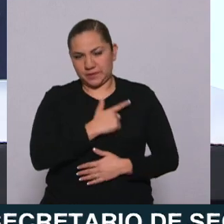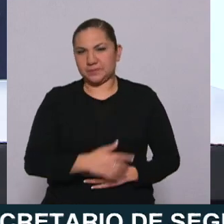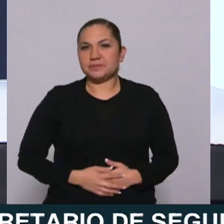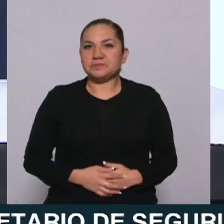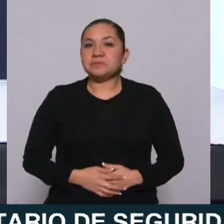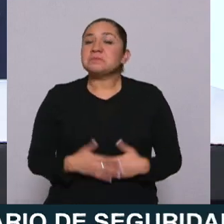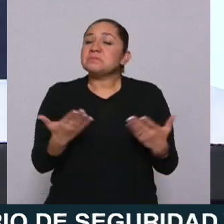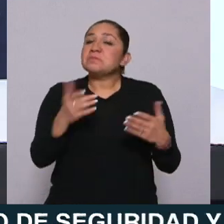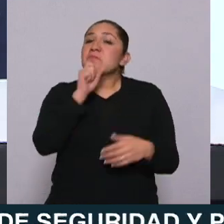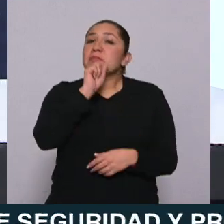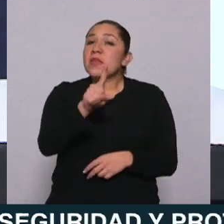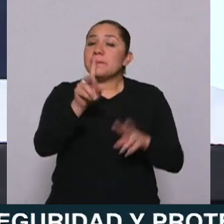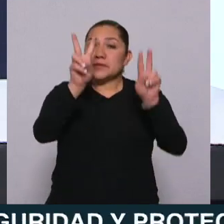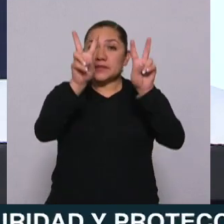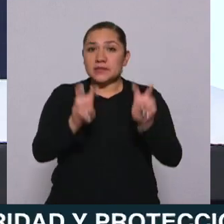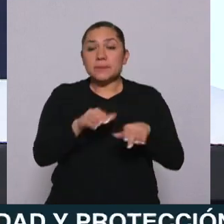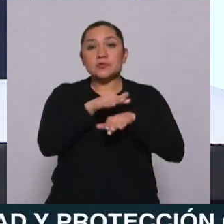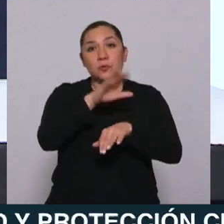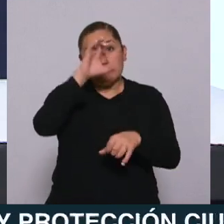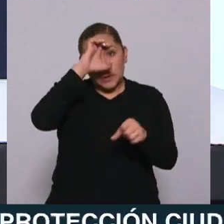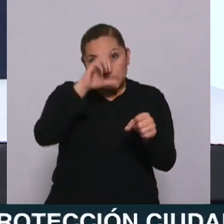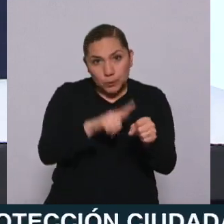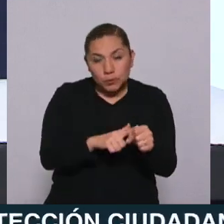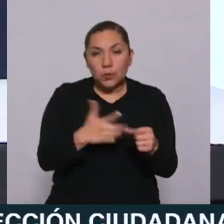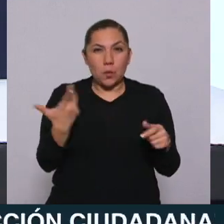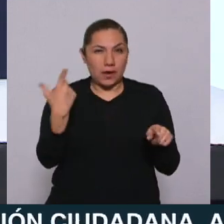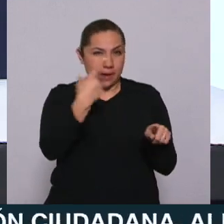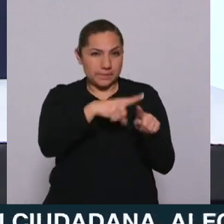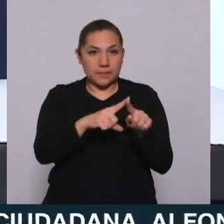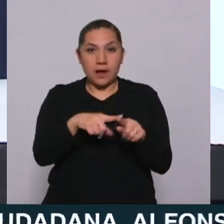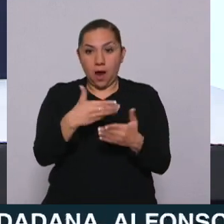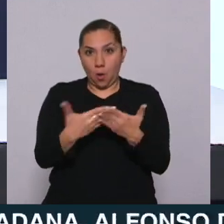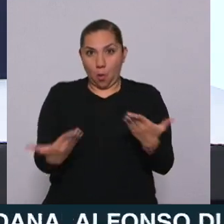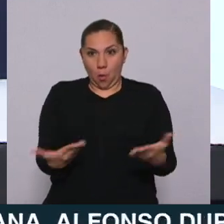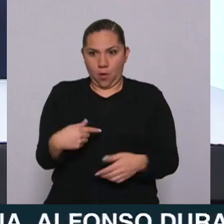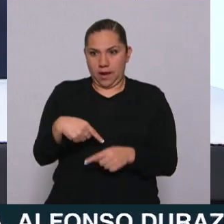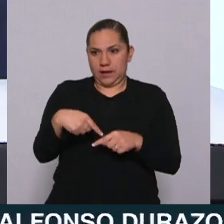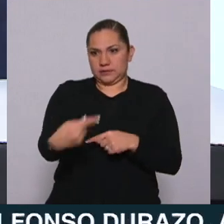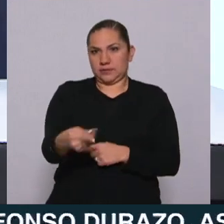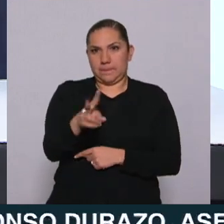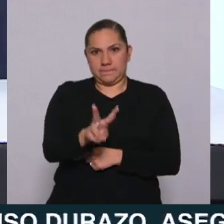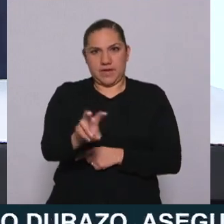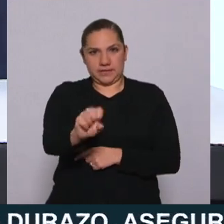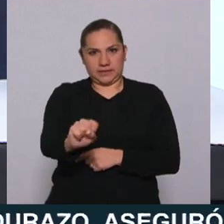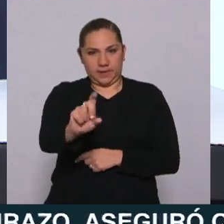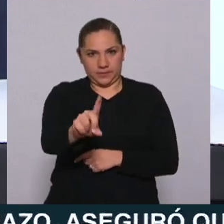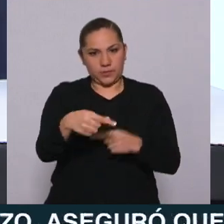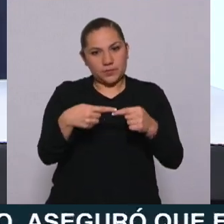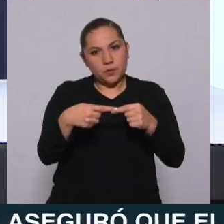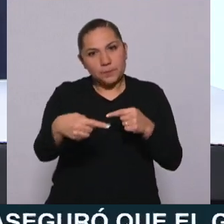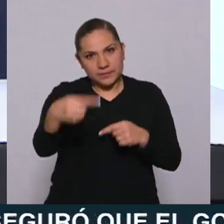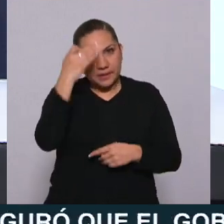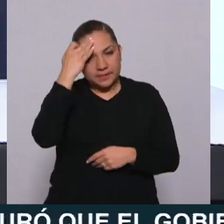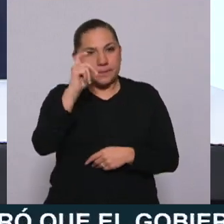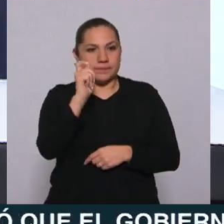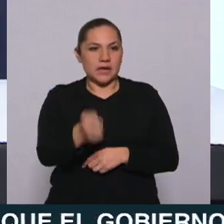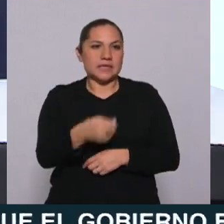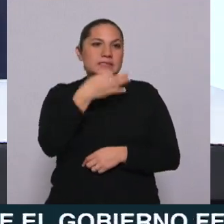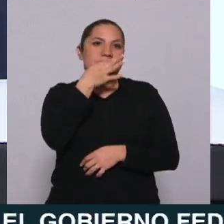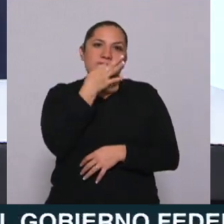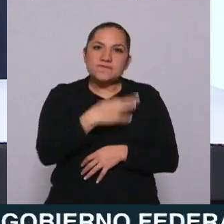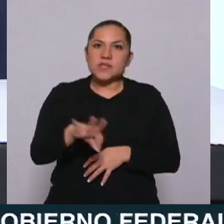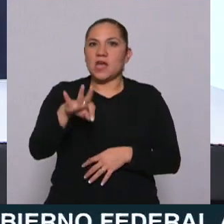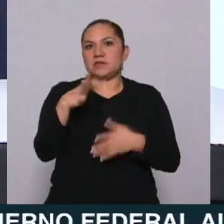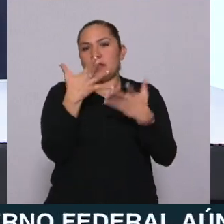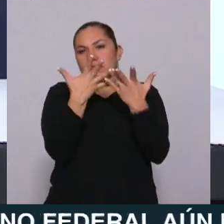En más temas de cultura y de entretenimiento, Feli, este fin de semana es la gran fiesta del cine, ¿no es así? Así es, Juan, por supuesto que no se lo puede perder, todos